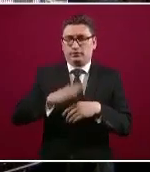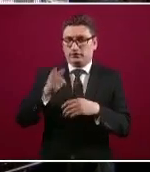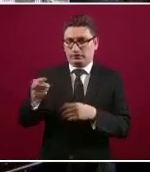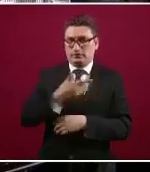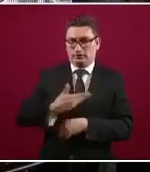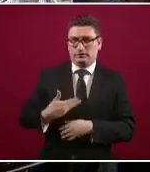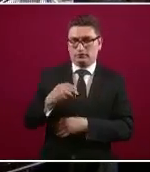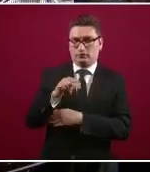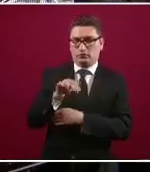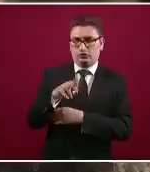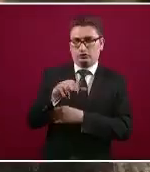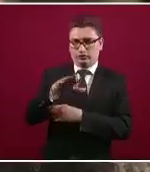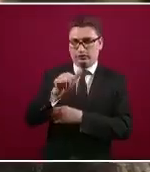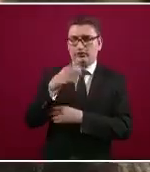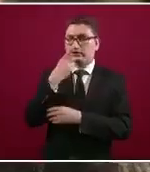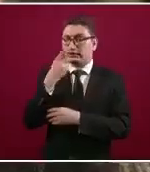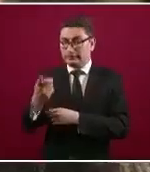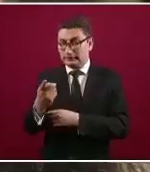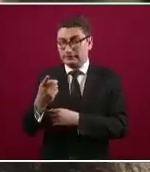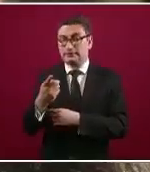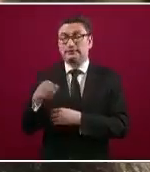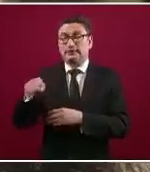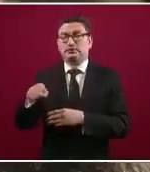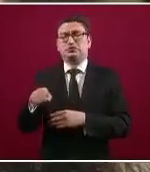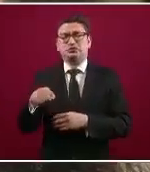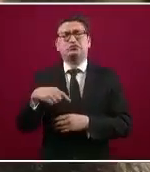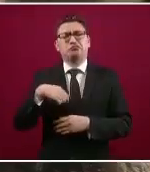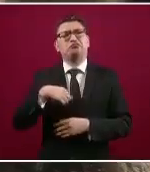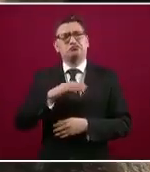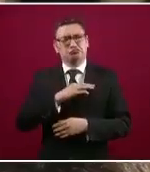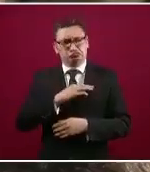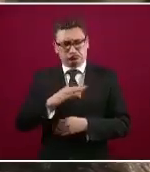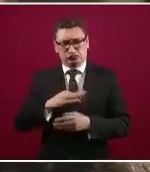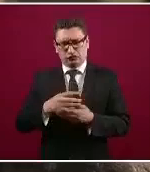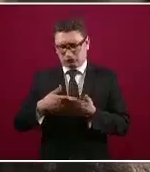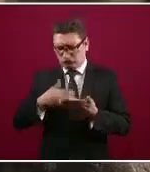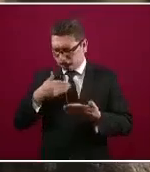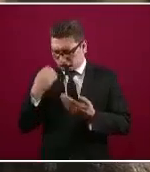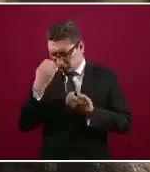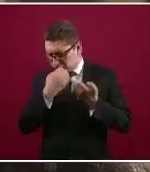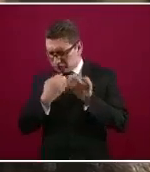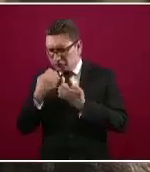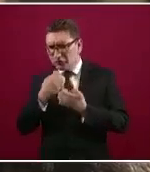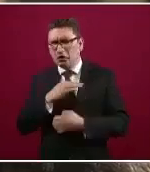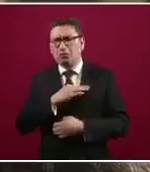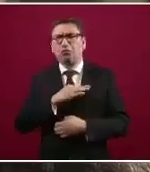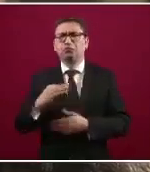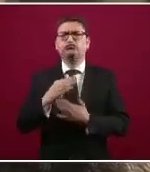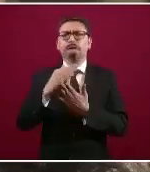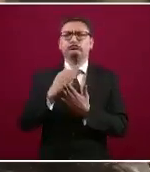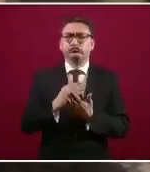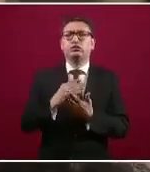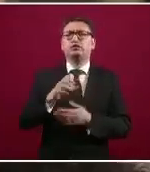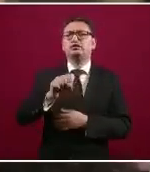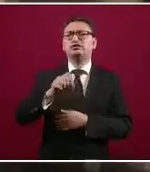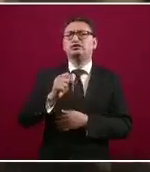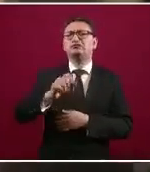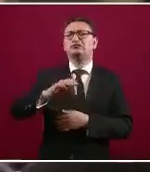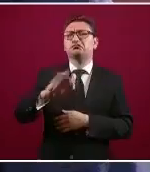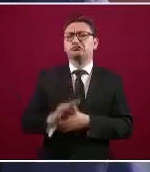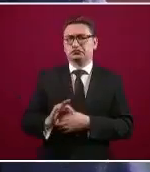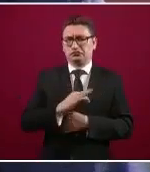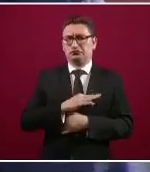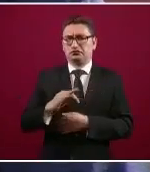Morena pone la vara más alta y dice que ella está dispuesta, previo análisis, a reducir incluso al 60%